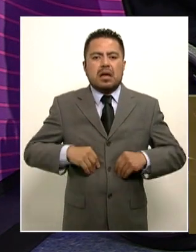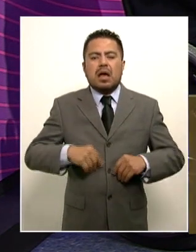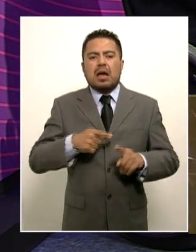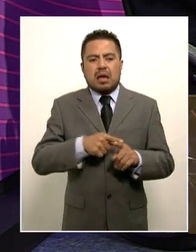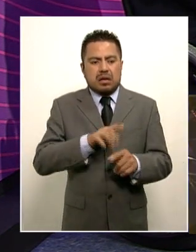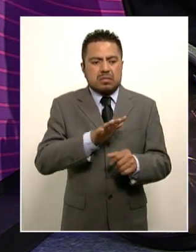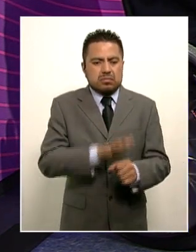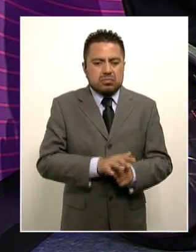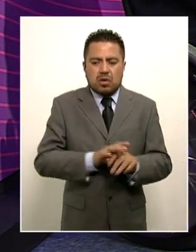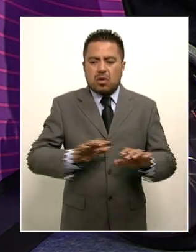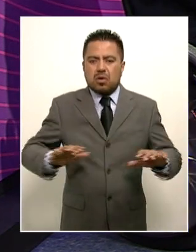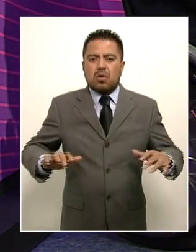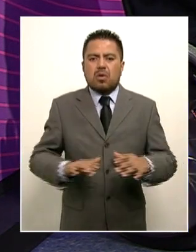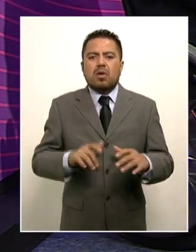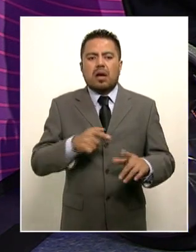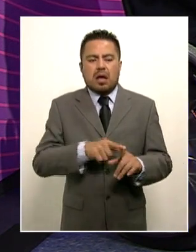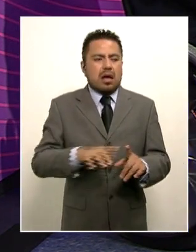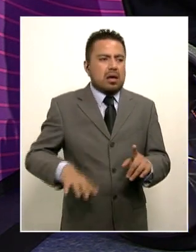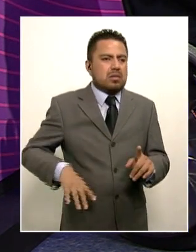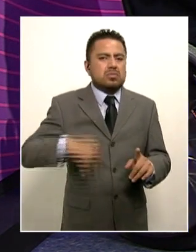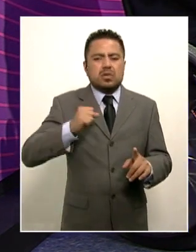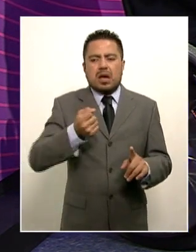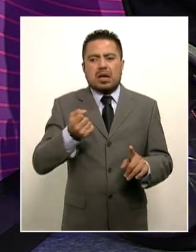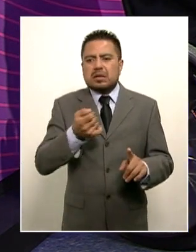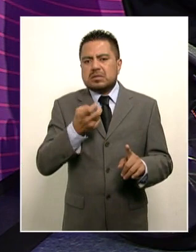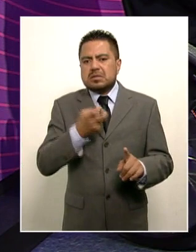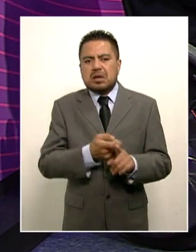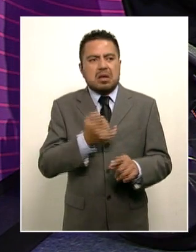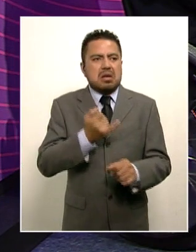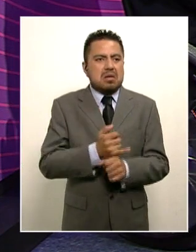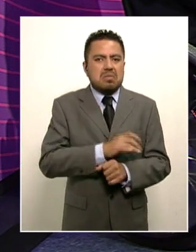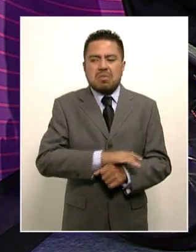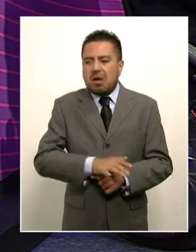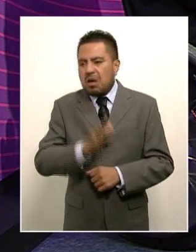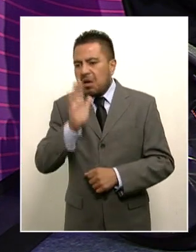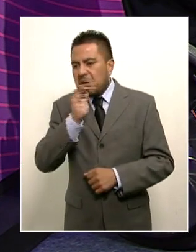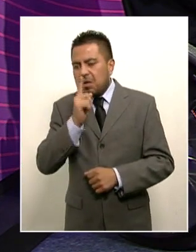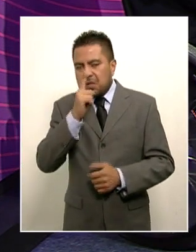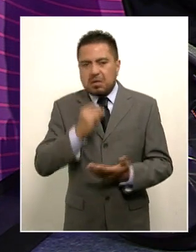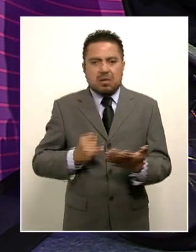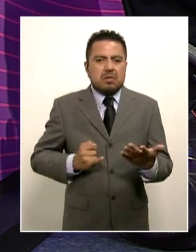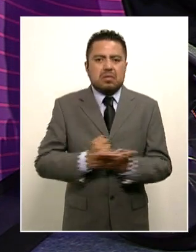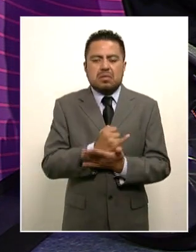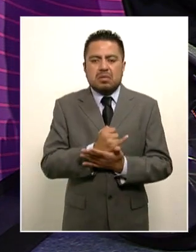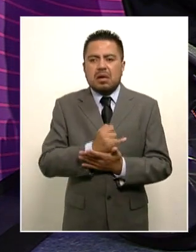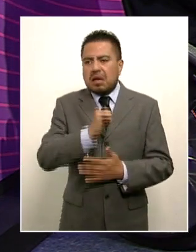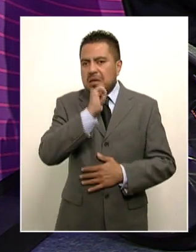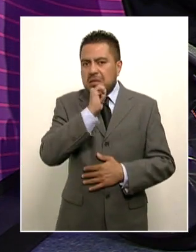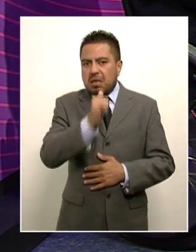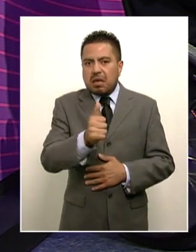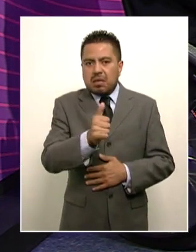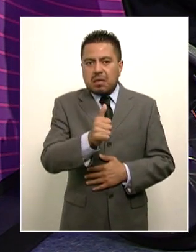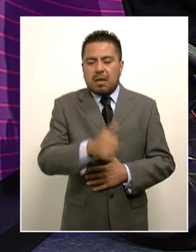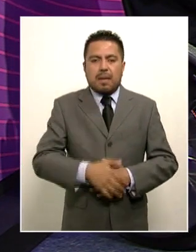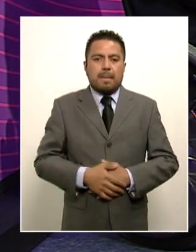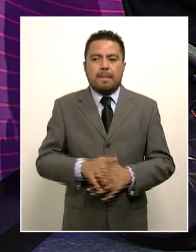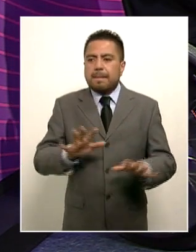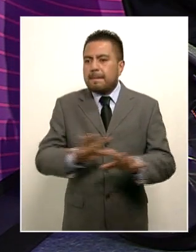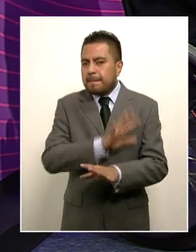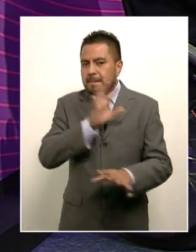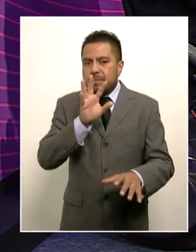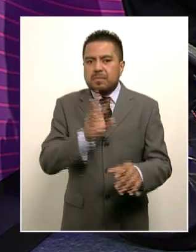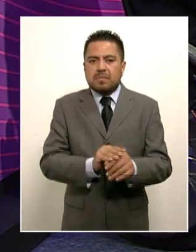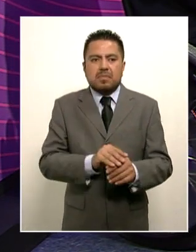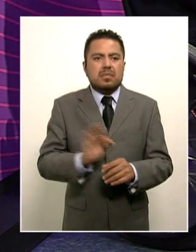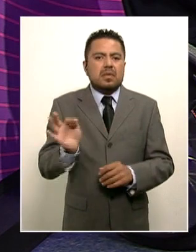la vida en comunidad, ¿no? Eso es un abuso en sí mismo. Sin posibilidades de tomar decisiones. De nada, ¿no?